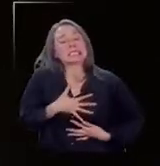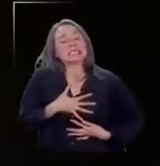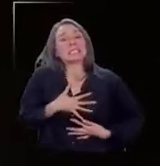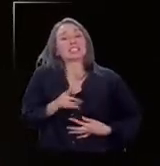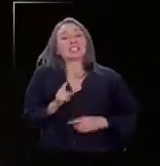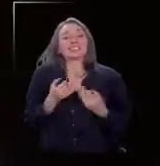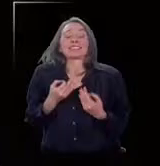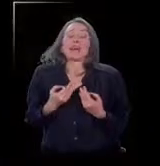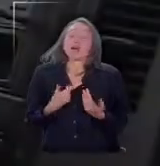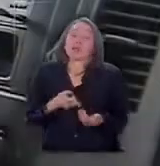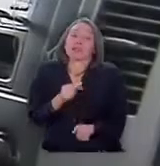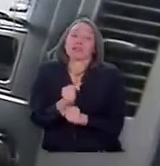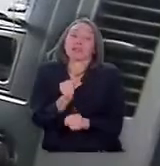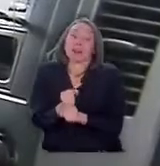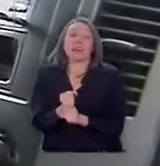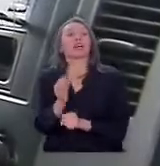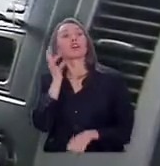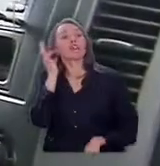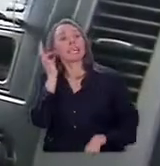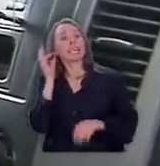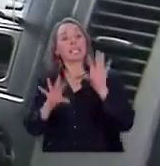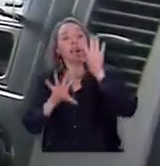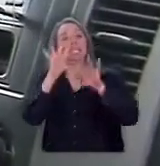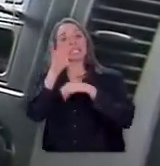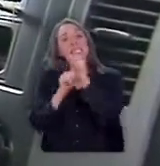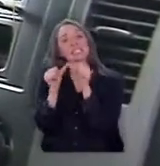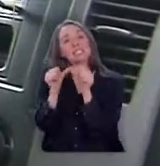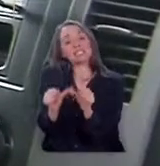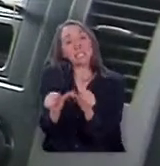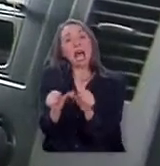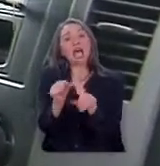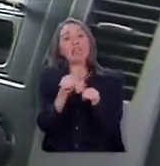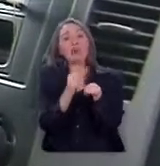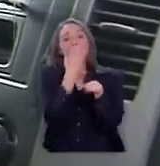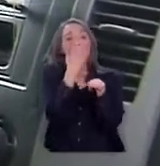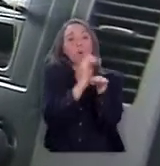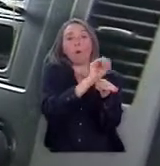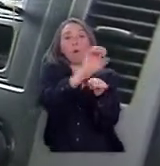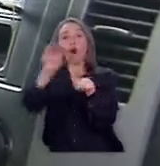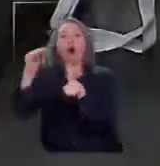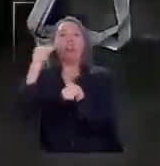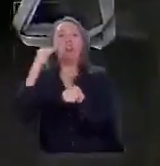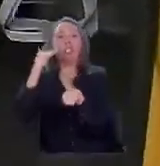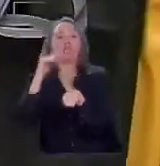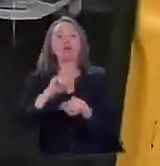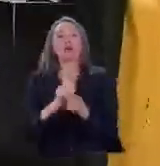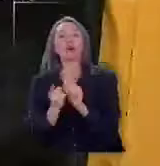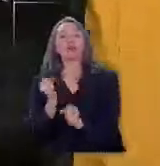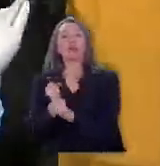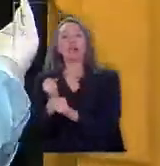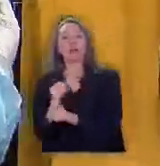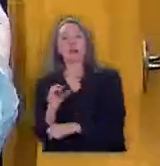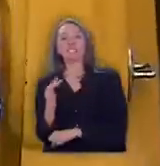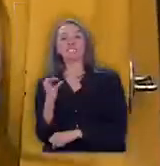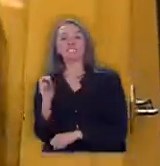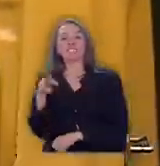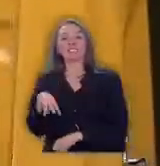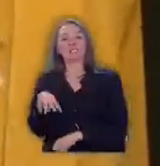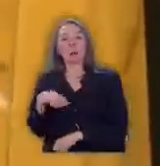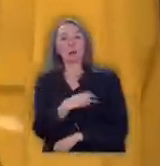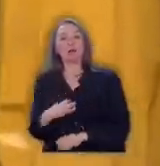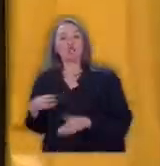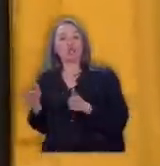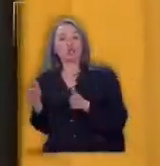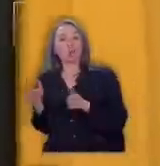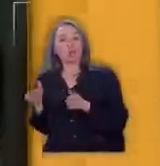tener en este trabajo Patricia que estuvo 15 años trasladando niños ahora trabaja para el cesfam de los Prado su misión es llevar